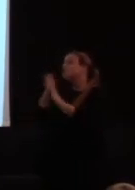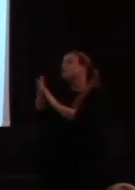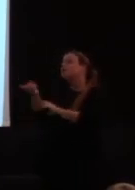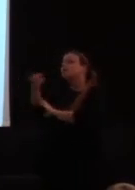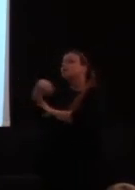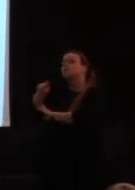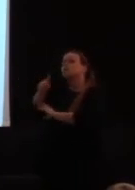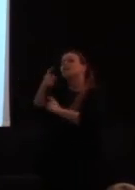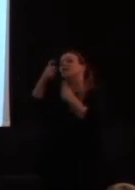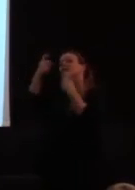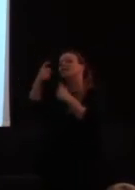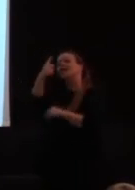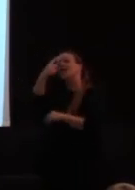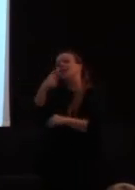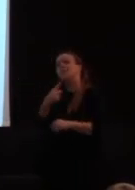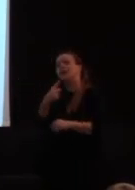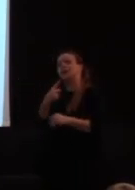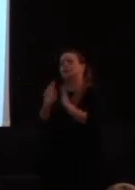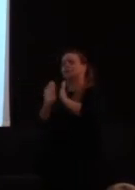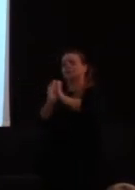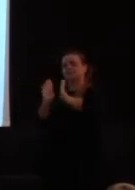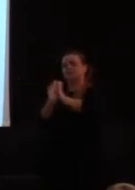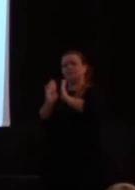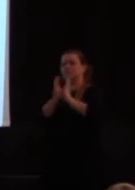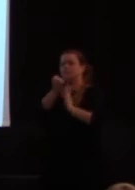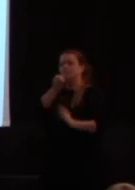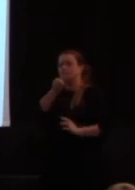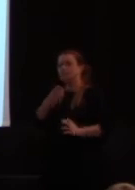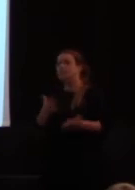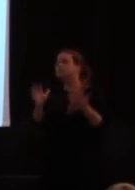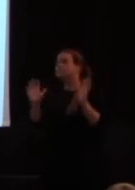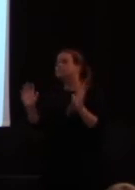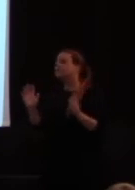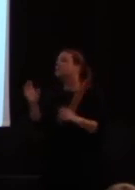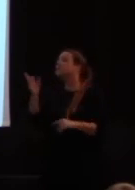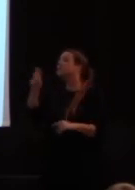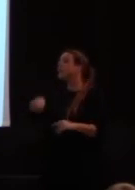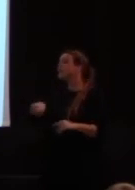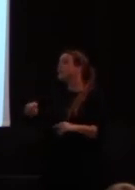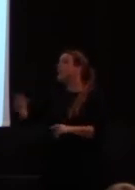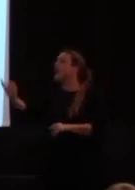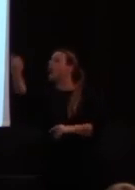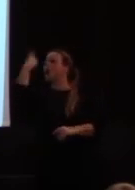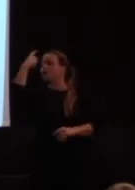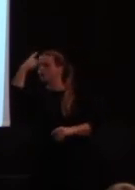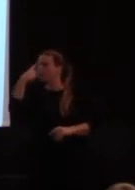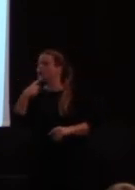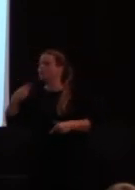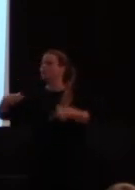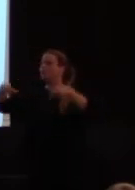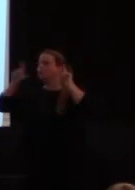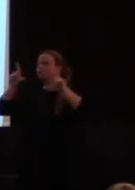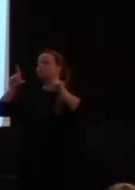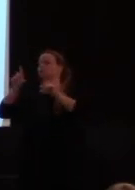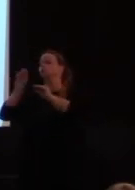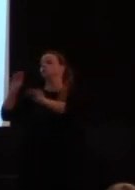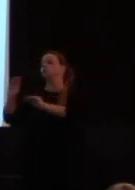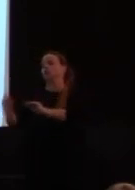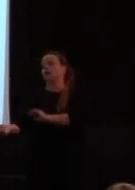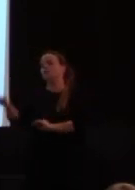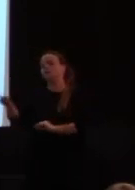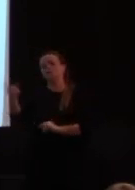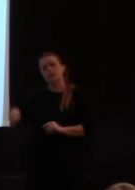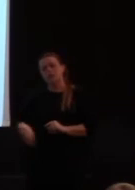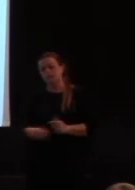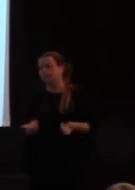preservar nuestra imagen, pero al mismo tiempo intentamos también preservar su imagen. Muy importante, preservar